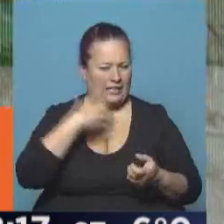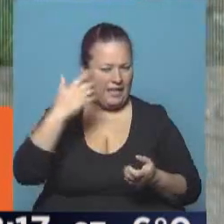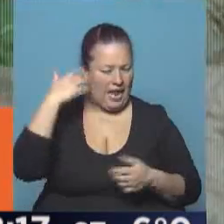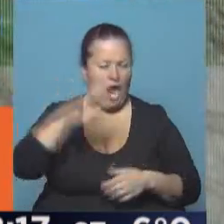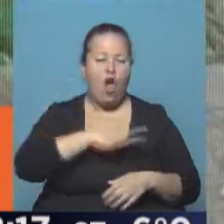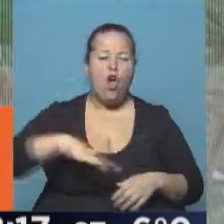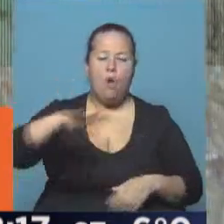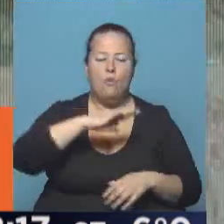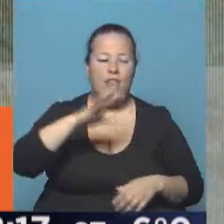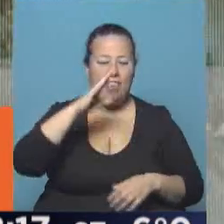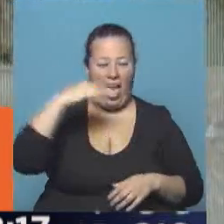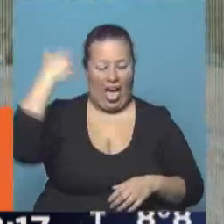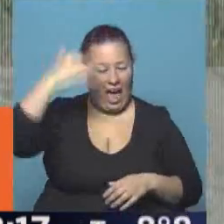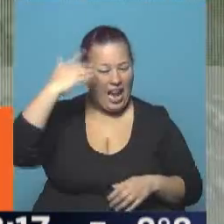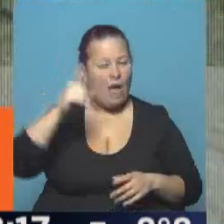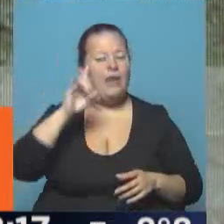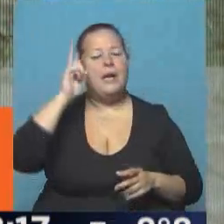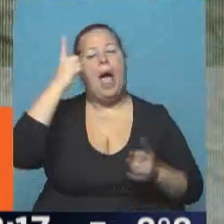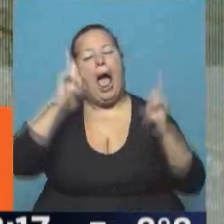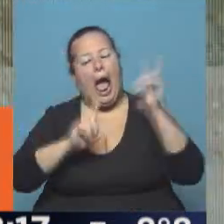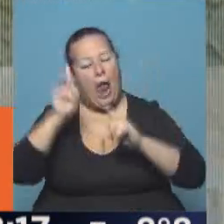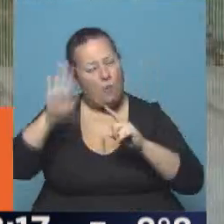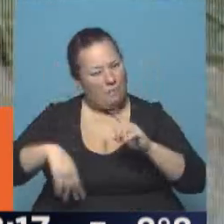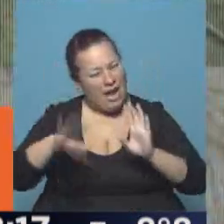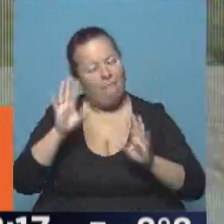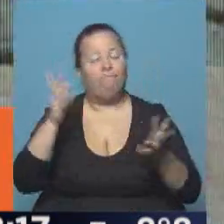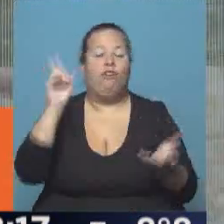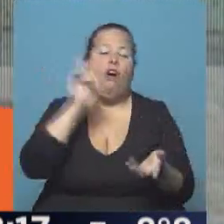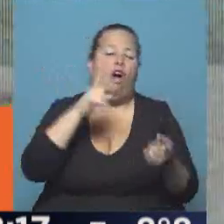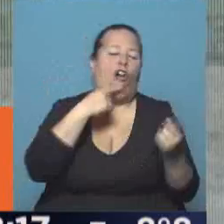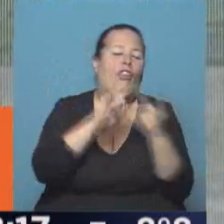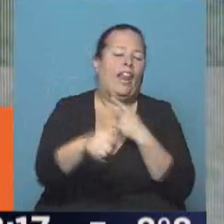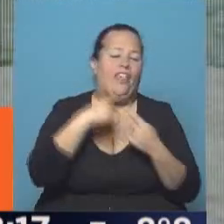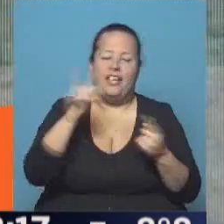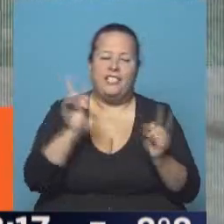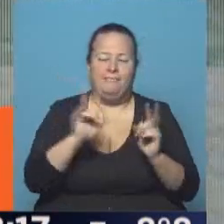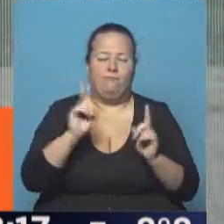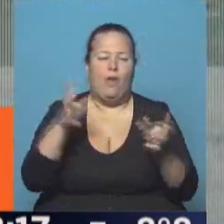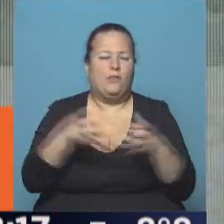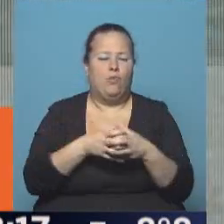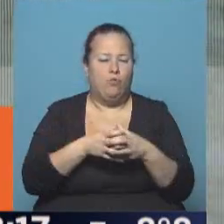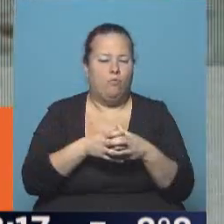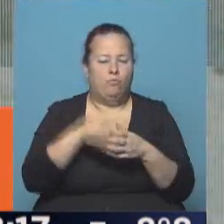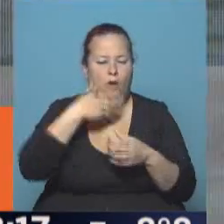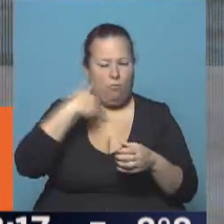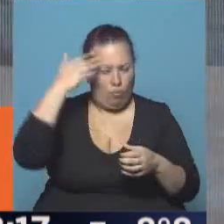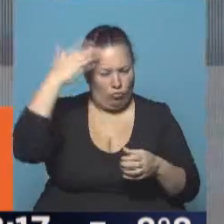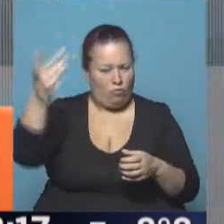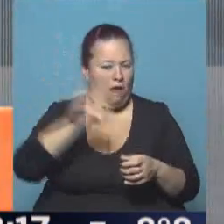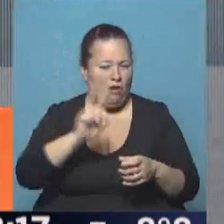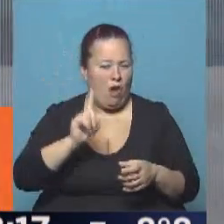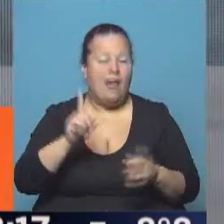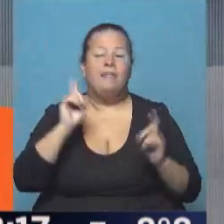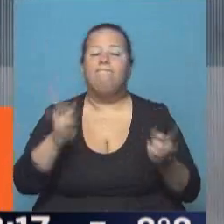comunidad islámica en general, salvo excepciones, o dicen directamente que no es una organización musulmana y